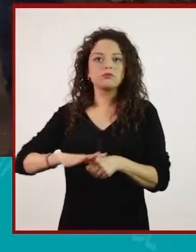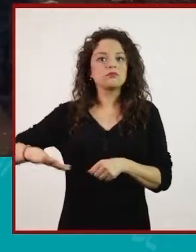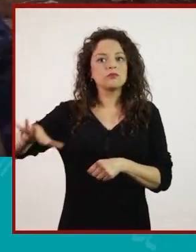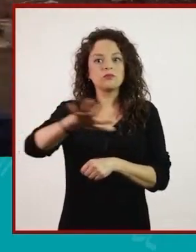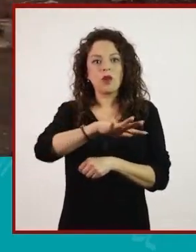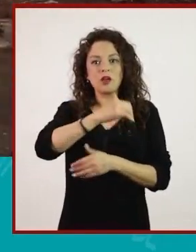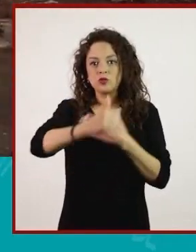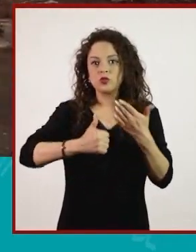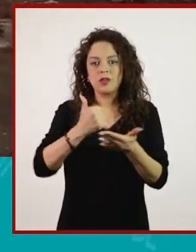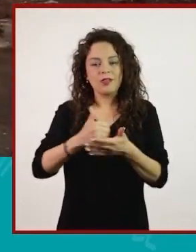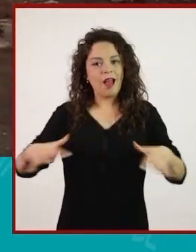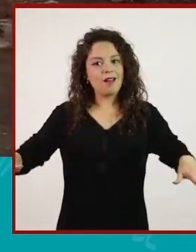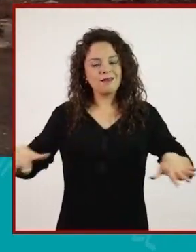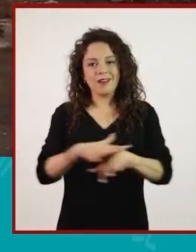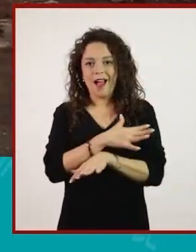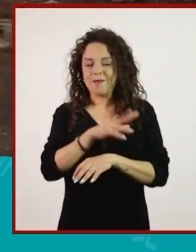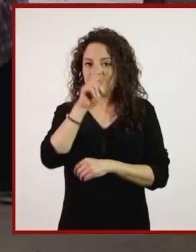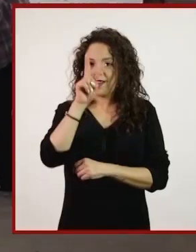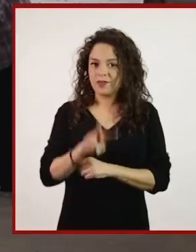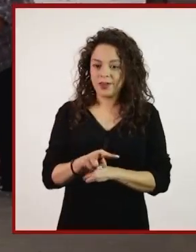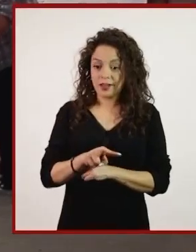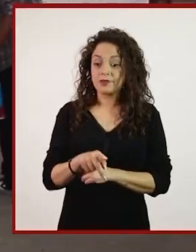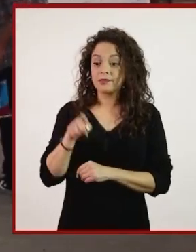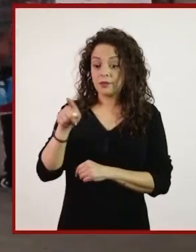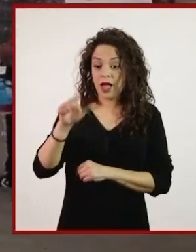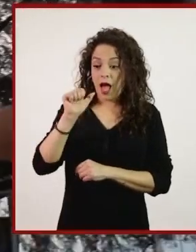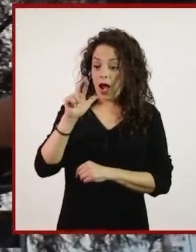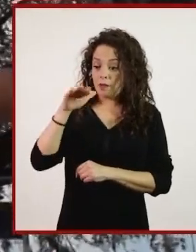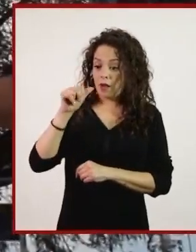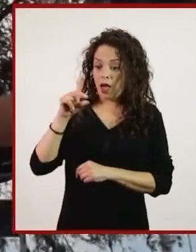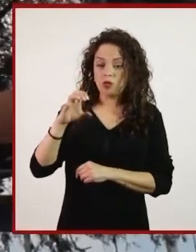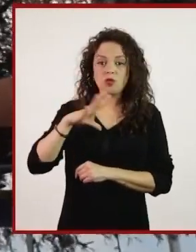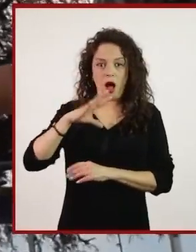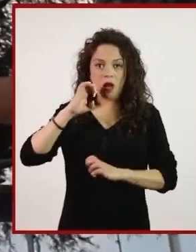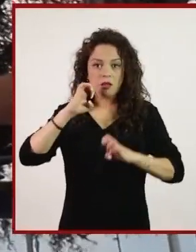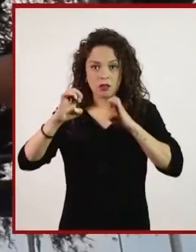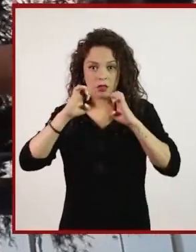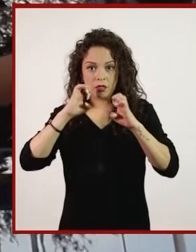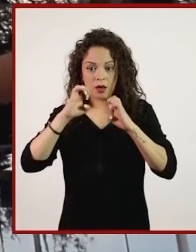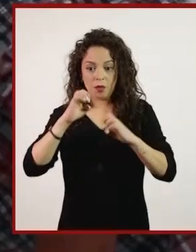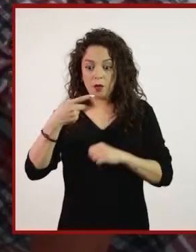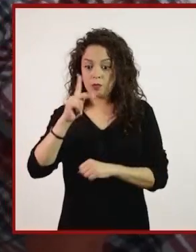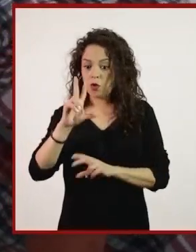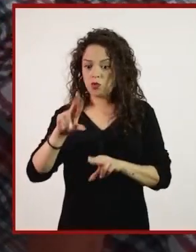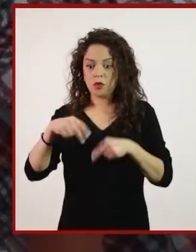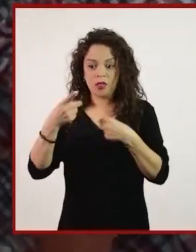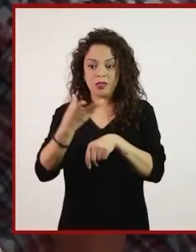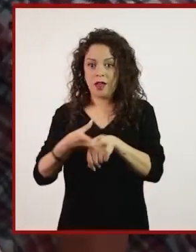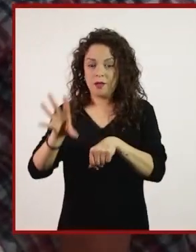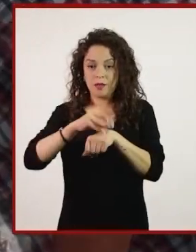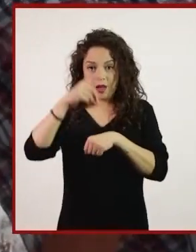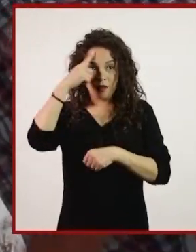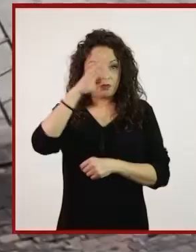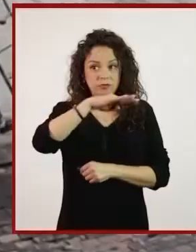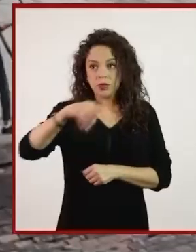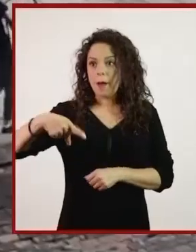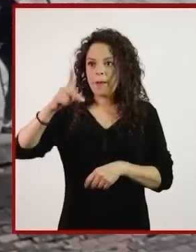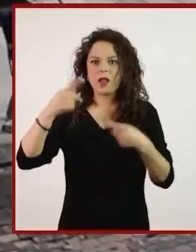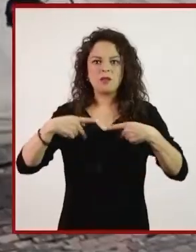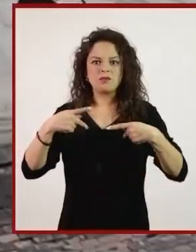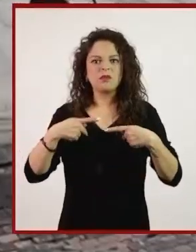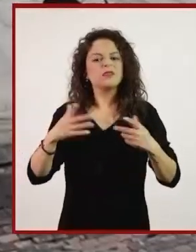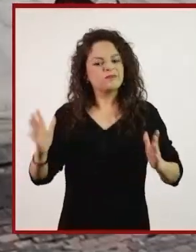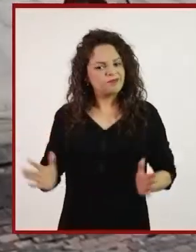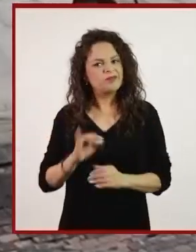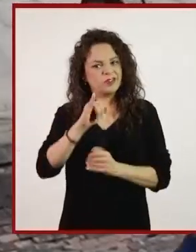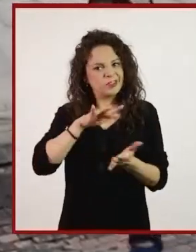un movimiento que le cambia la cara a las ciudades. Armando Alanis ha dicho en entrevistas que no siempre tenía permiso para hacer las pintas, pero que a